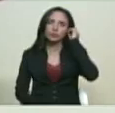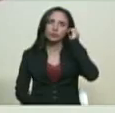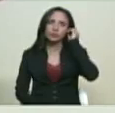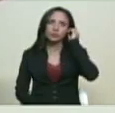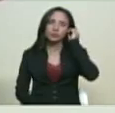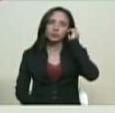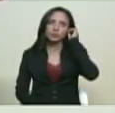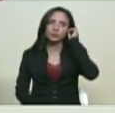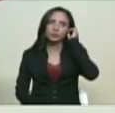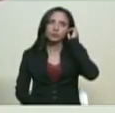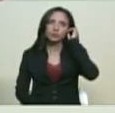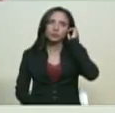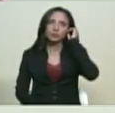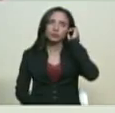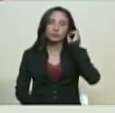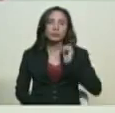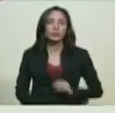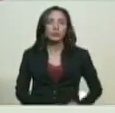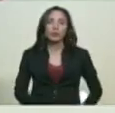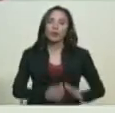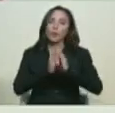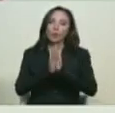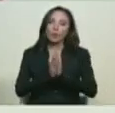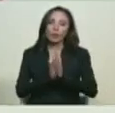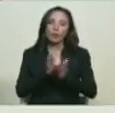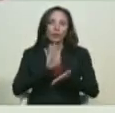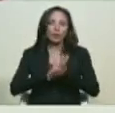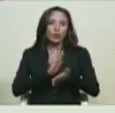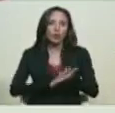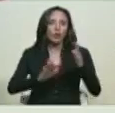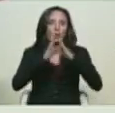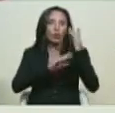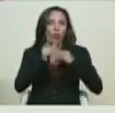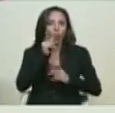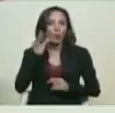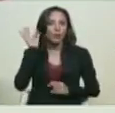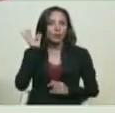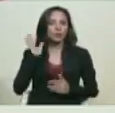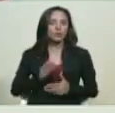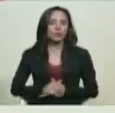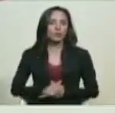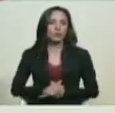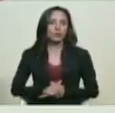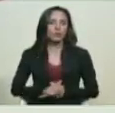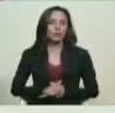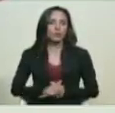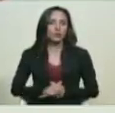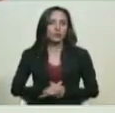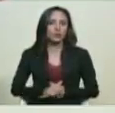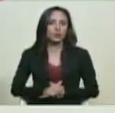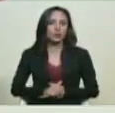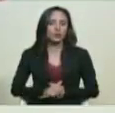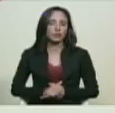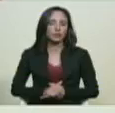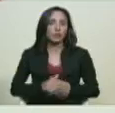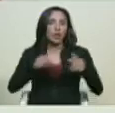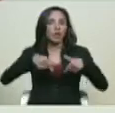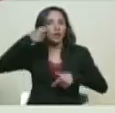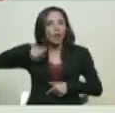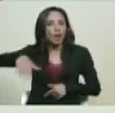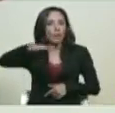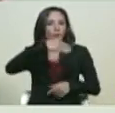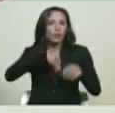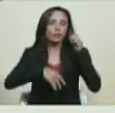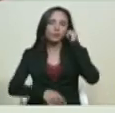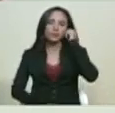Así que les pedimos a todos y todas y les decimos, el pueblo de Venezuela